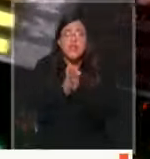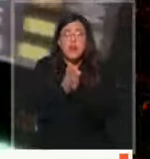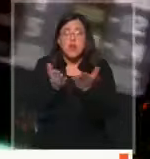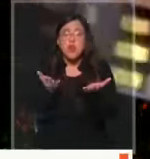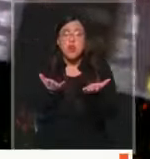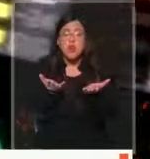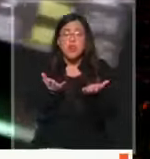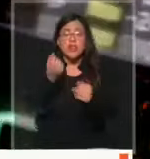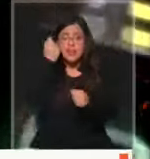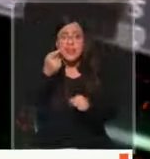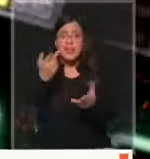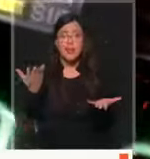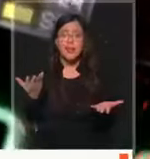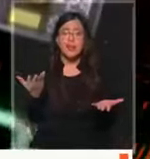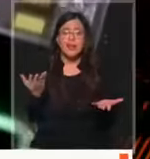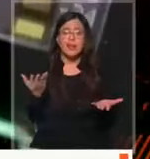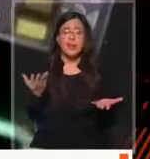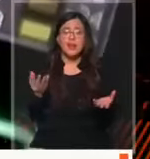favor.